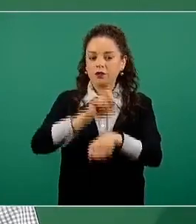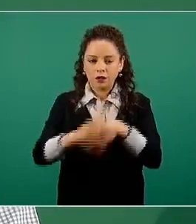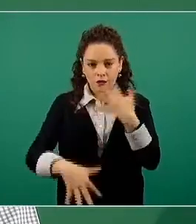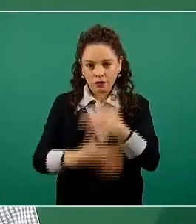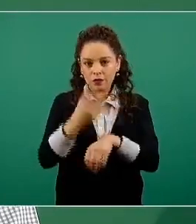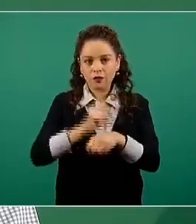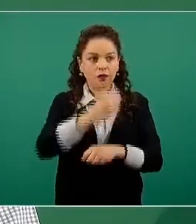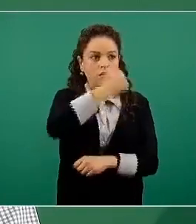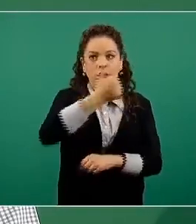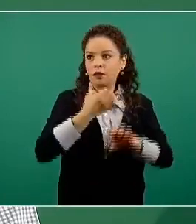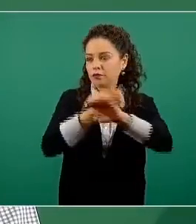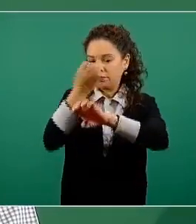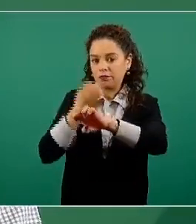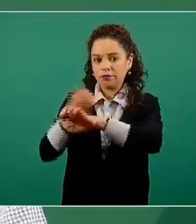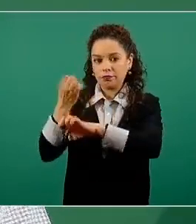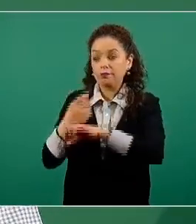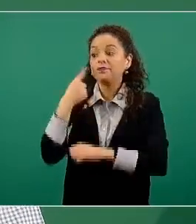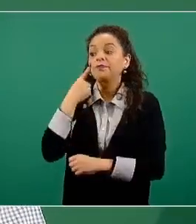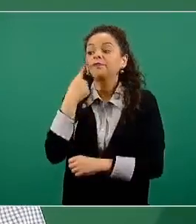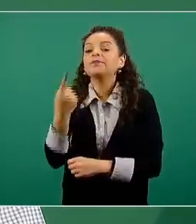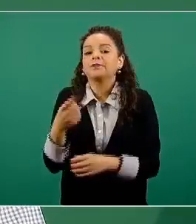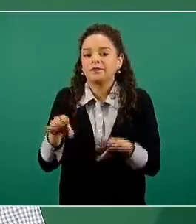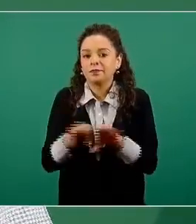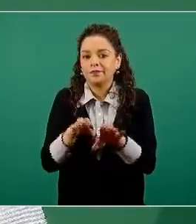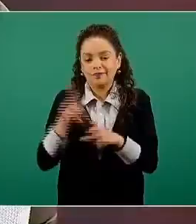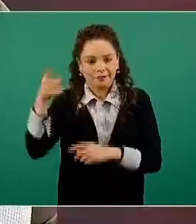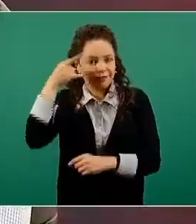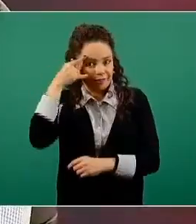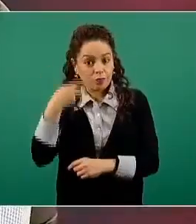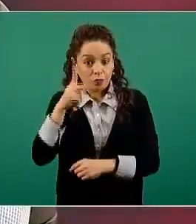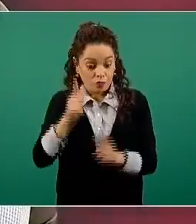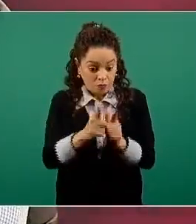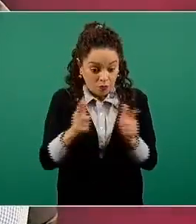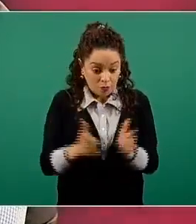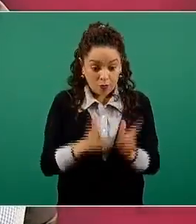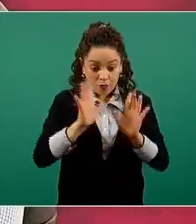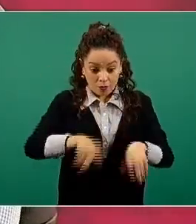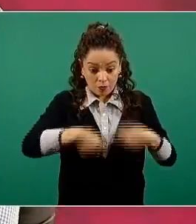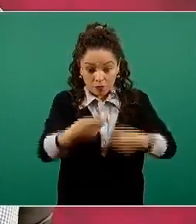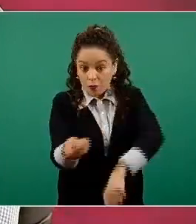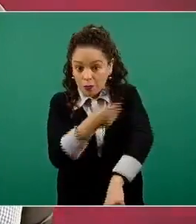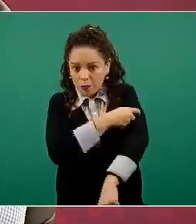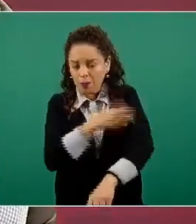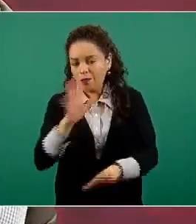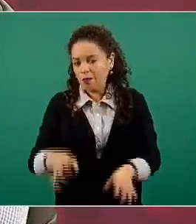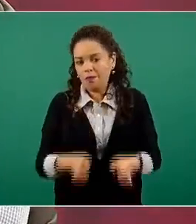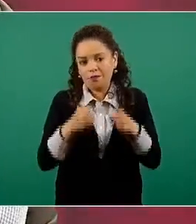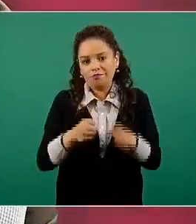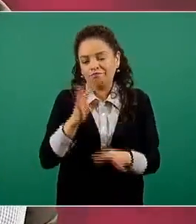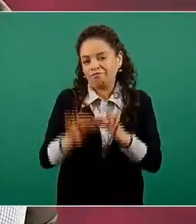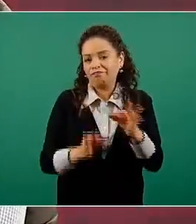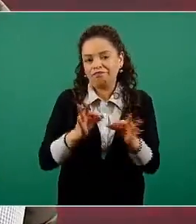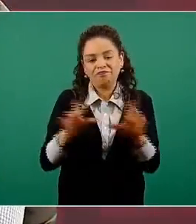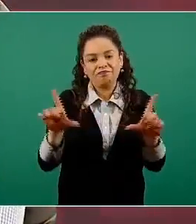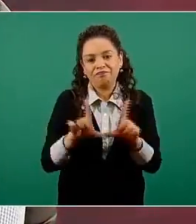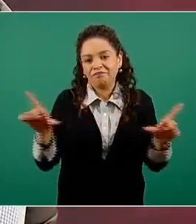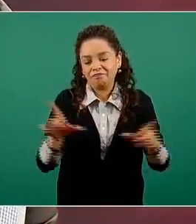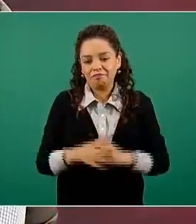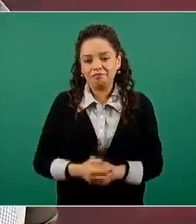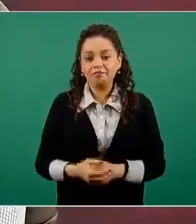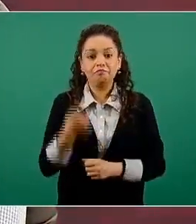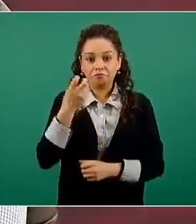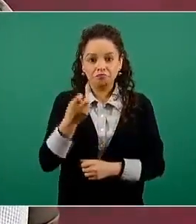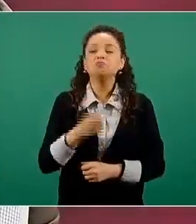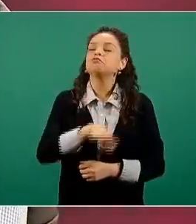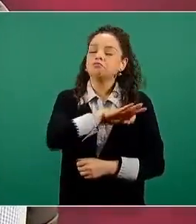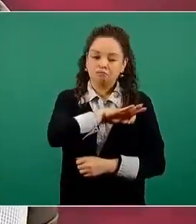federativas, pero ya el grupo vacunado pues ya está listo y entonces en cualquier momento puede detonar esta